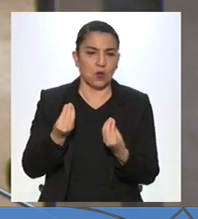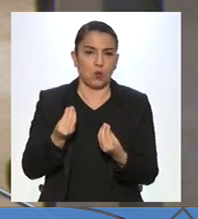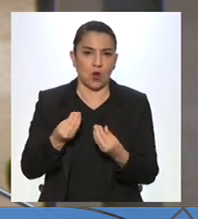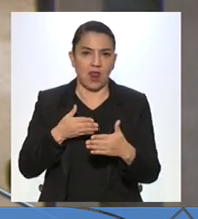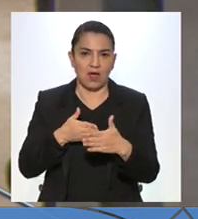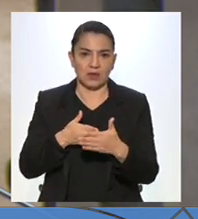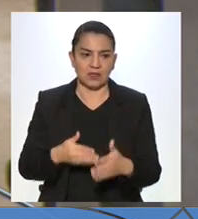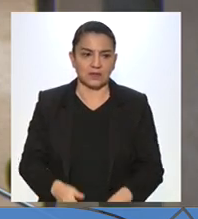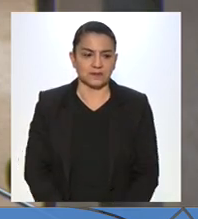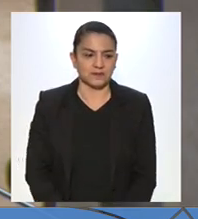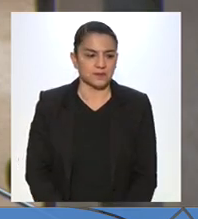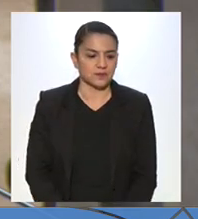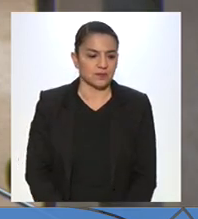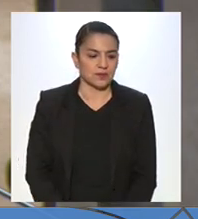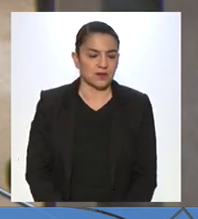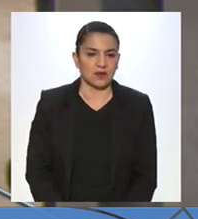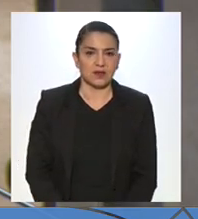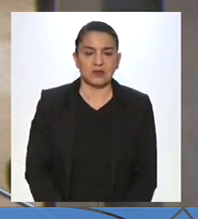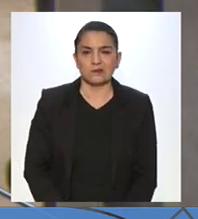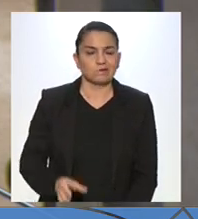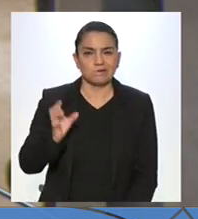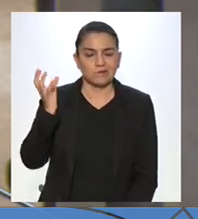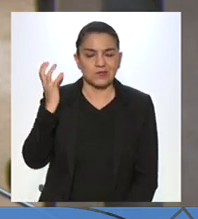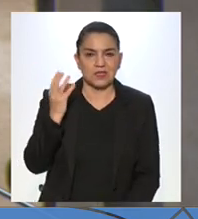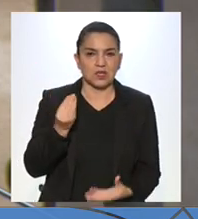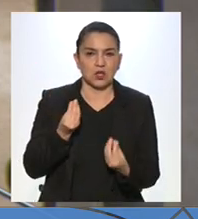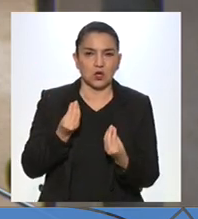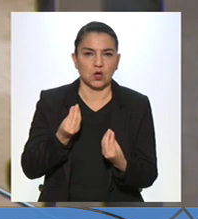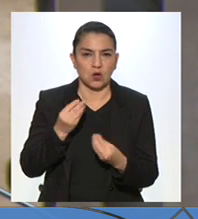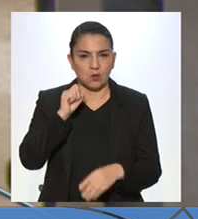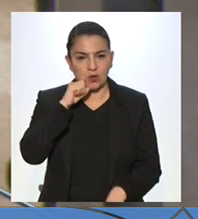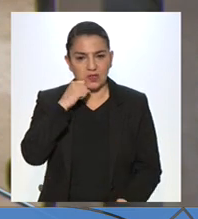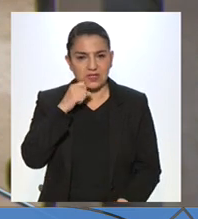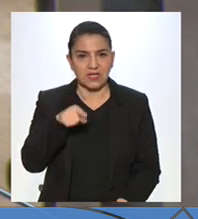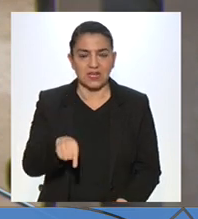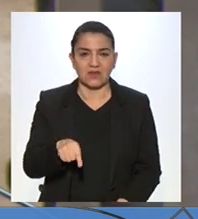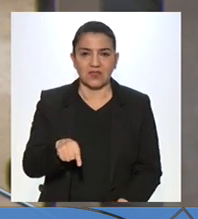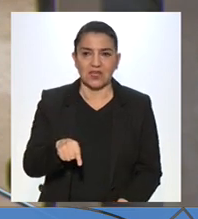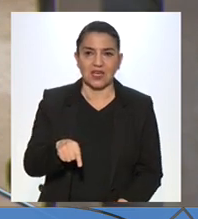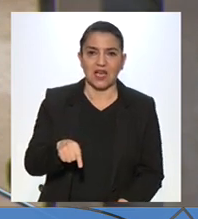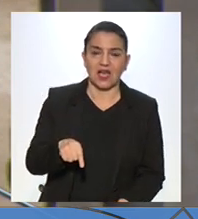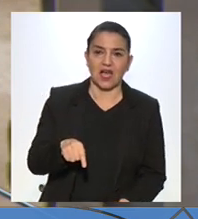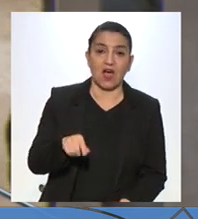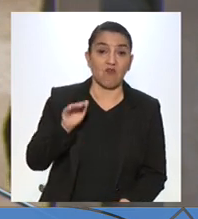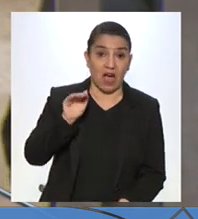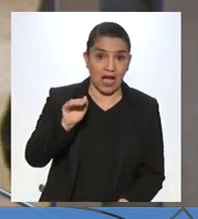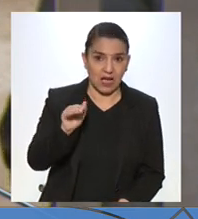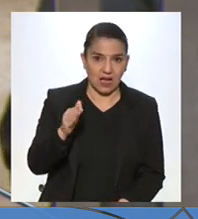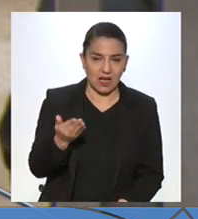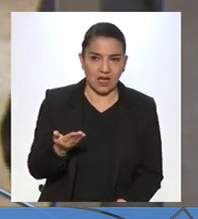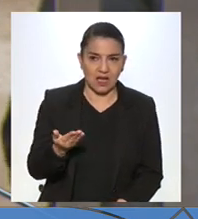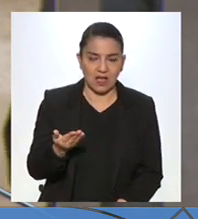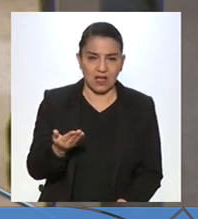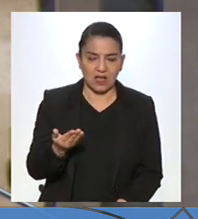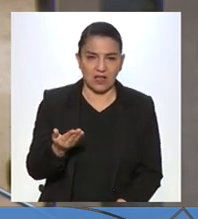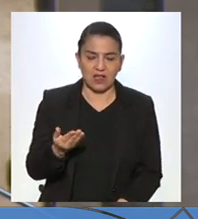limitada. No me quedó claro en qué consistiría el regalo a la banca. Y respecto